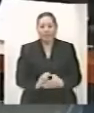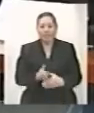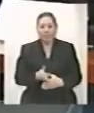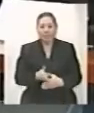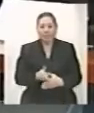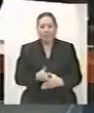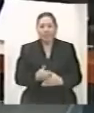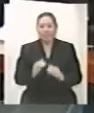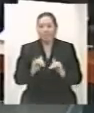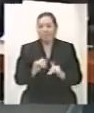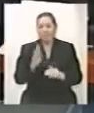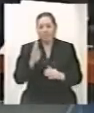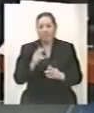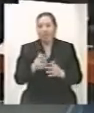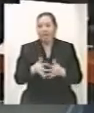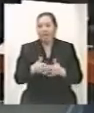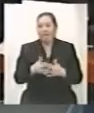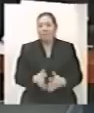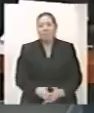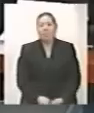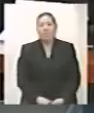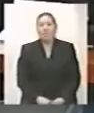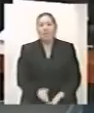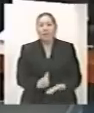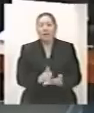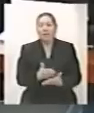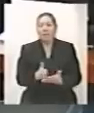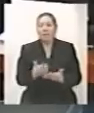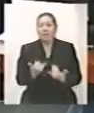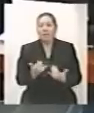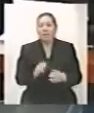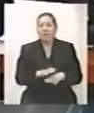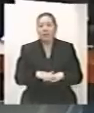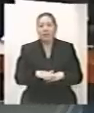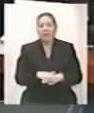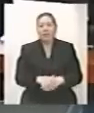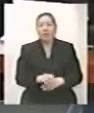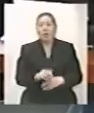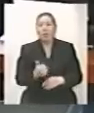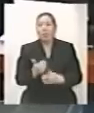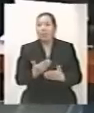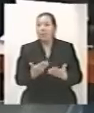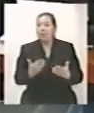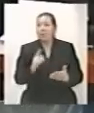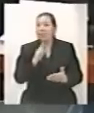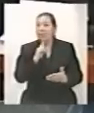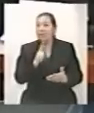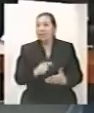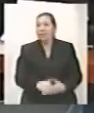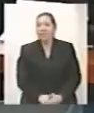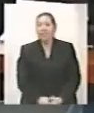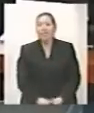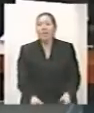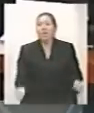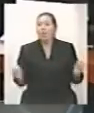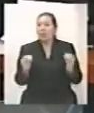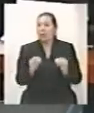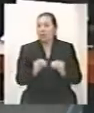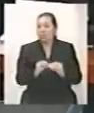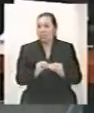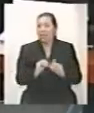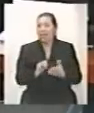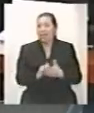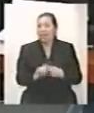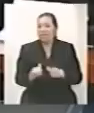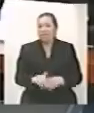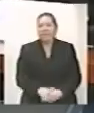de un destacamento militar norteamericano a participar en estas operaciones tácticas. Otra cosa es el conjunto de autorizaciones que se